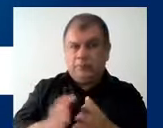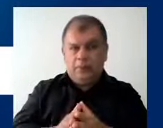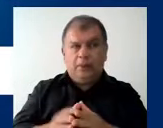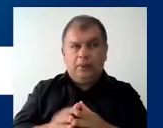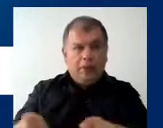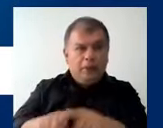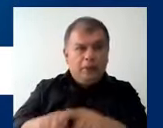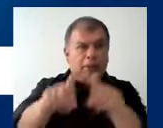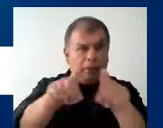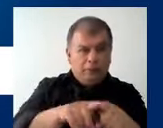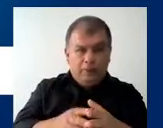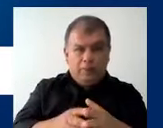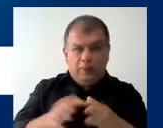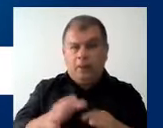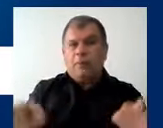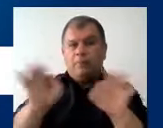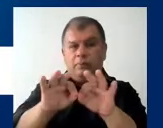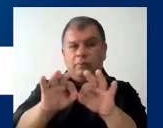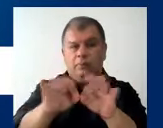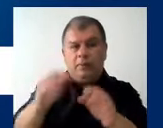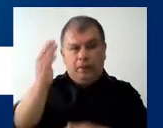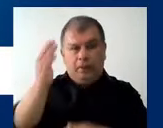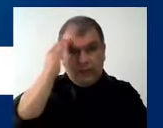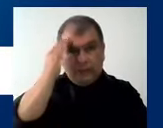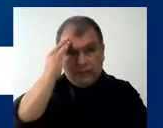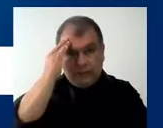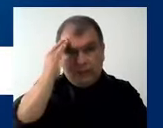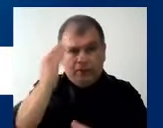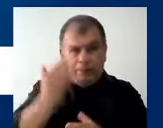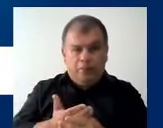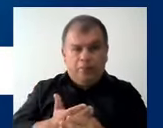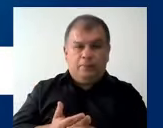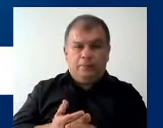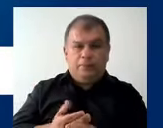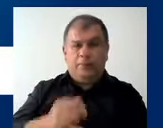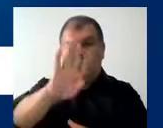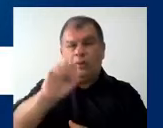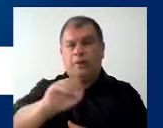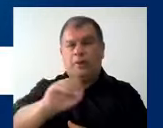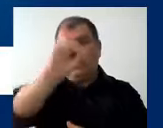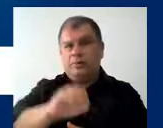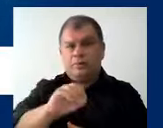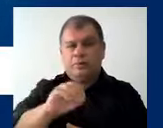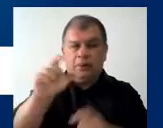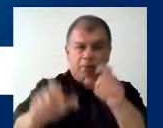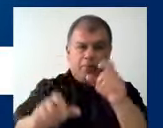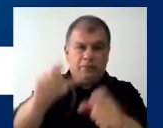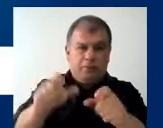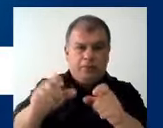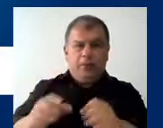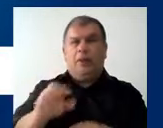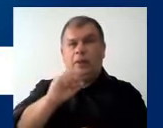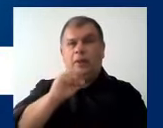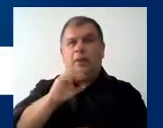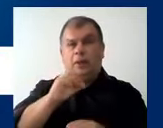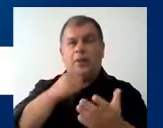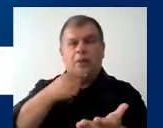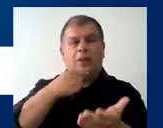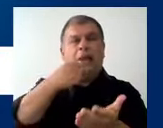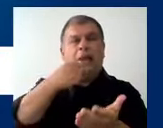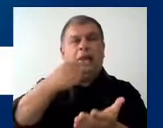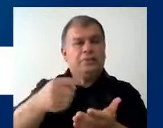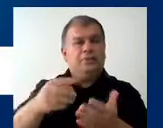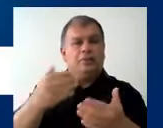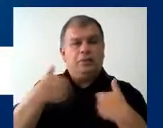Además de eso, es importante tomar en consideración que el 40% de las personas que declaran tener alguna